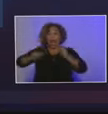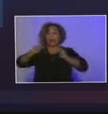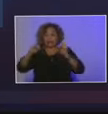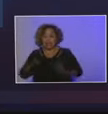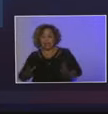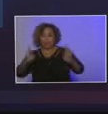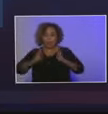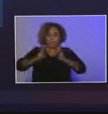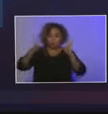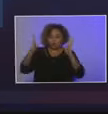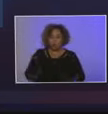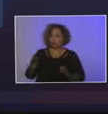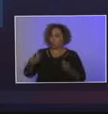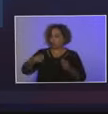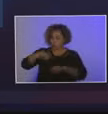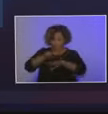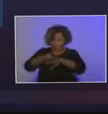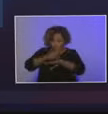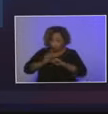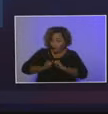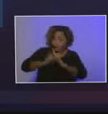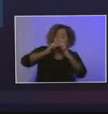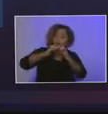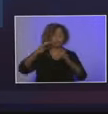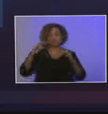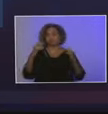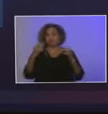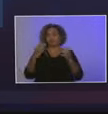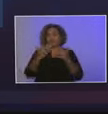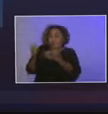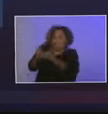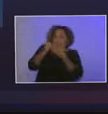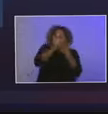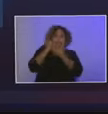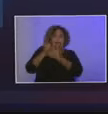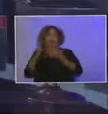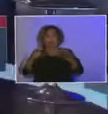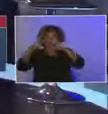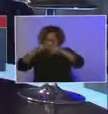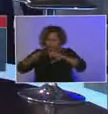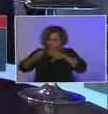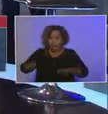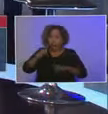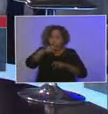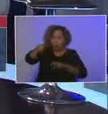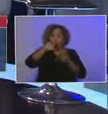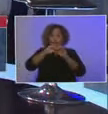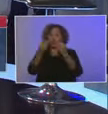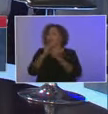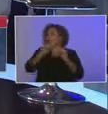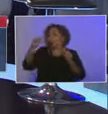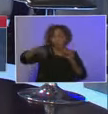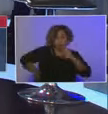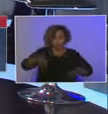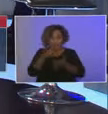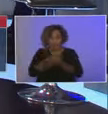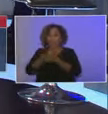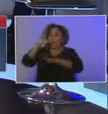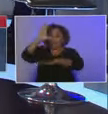deportistas, Puerto Rico no se hubiese levantado todavía. Básicamente, cuando hacemos la investigación, son las organizaciones sin fines de lucro,